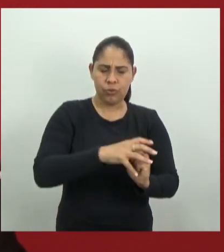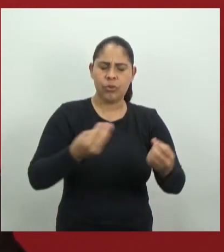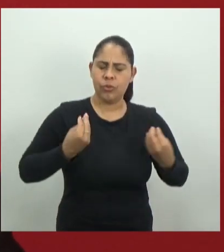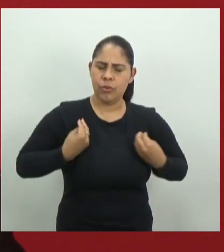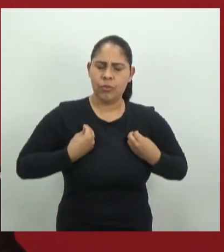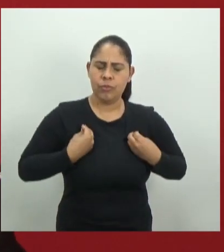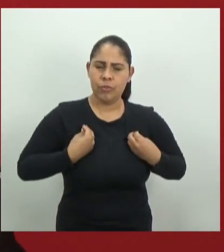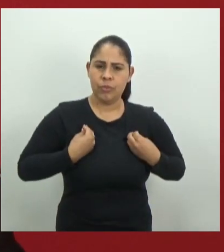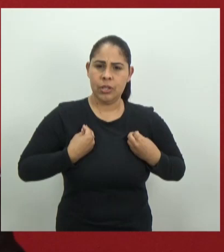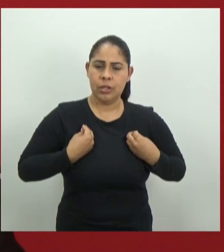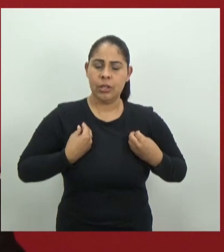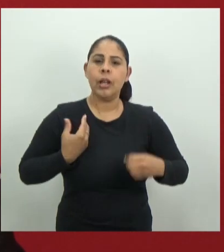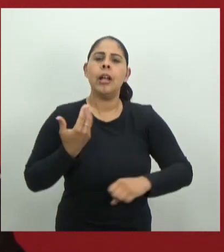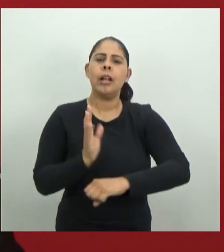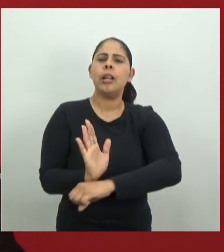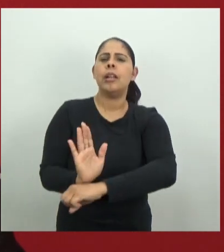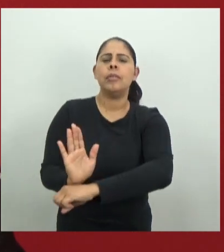la apariencia de Elías